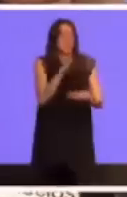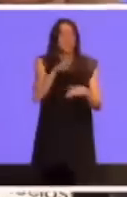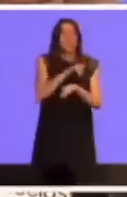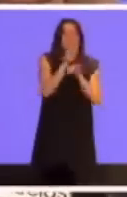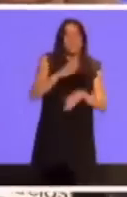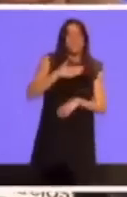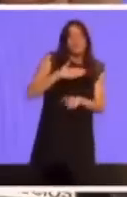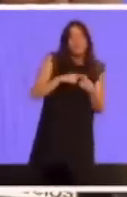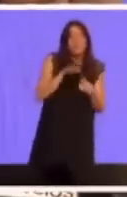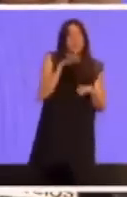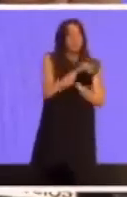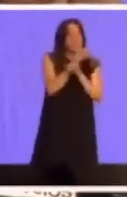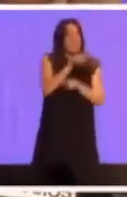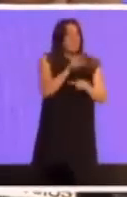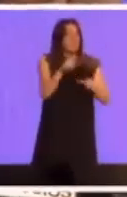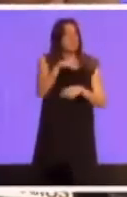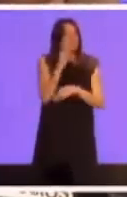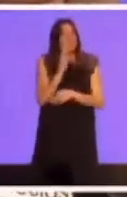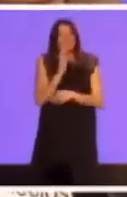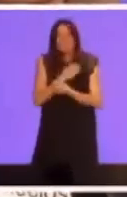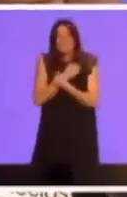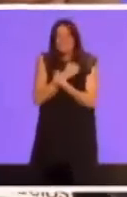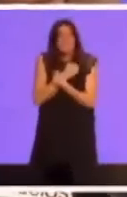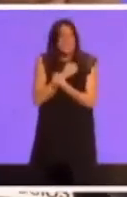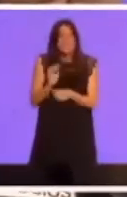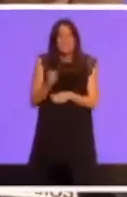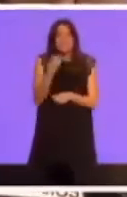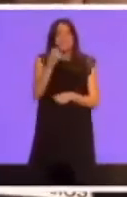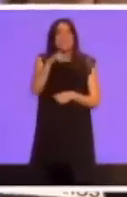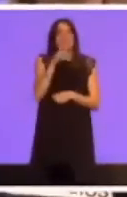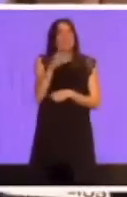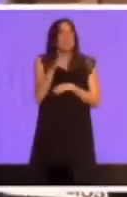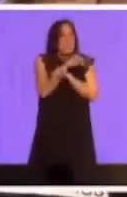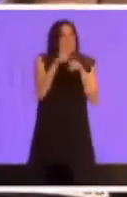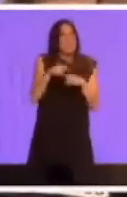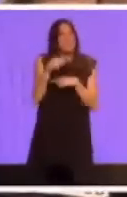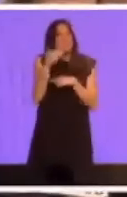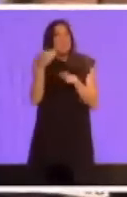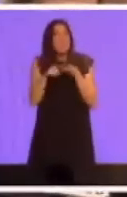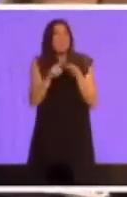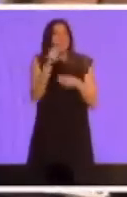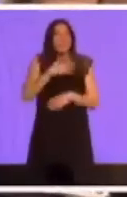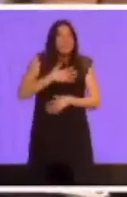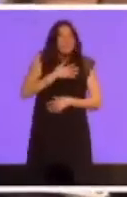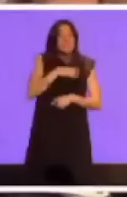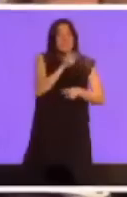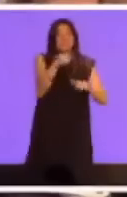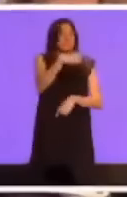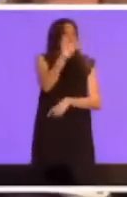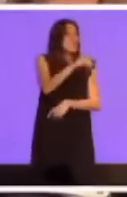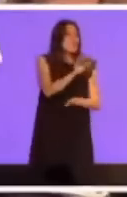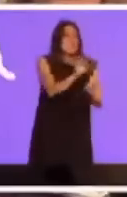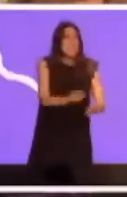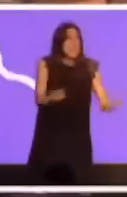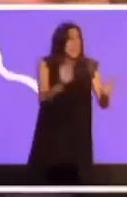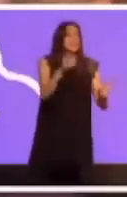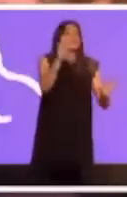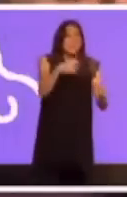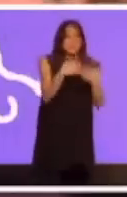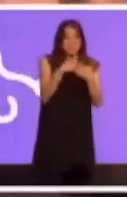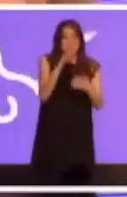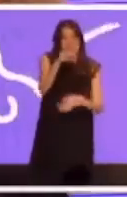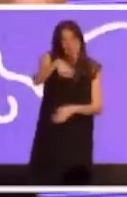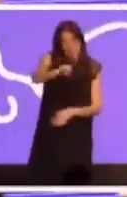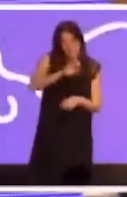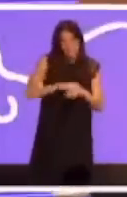felicidad de la gente que más queremos y también por la felicidad la dignidad y el bienestar de la gente que no conocemos de nada